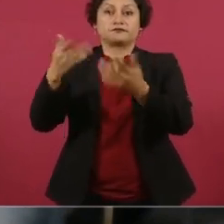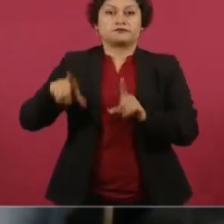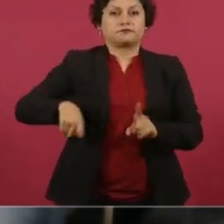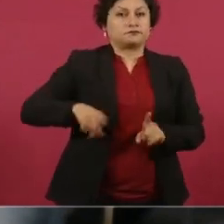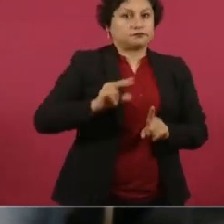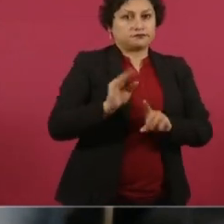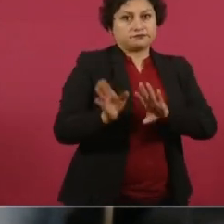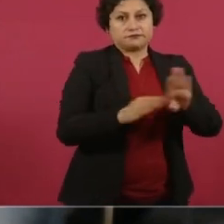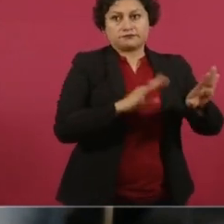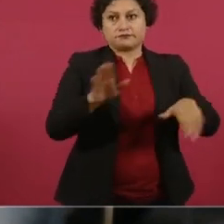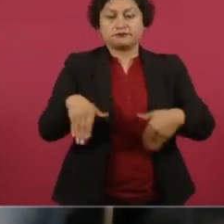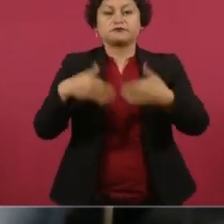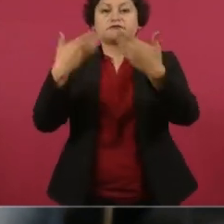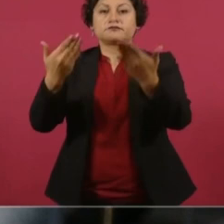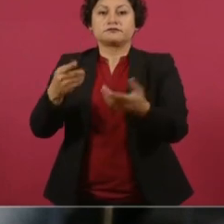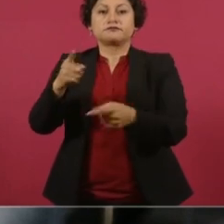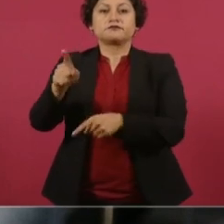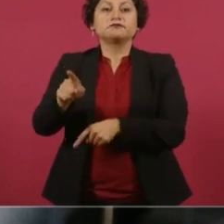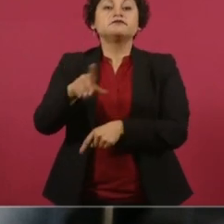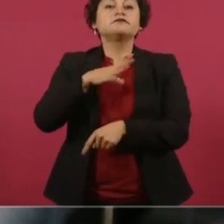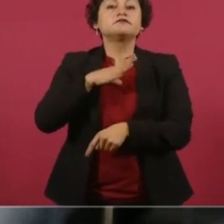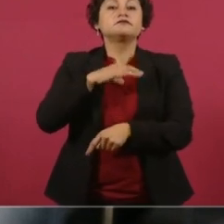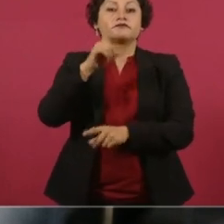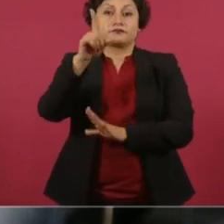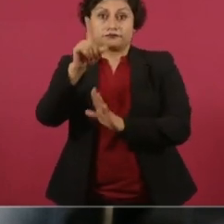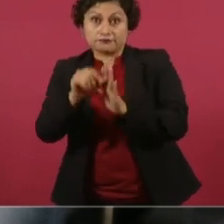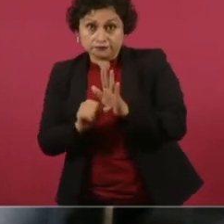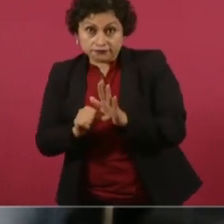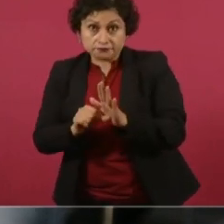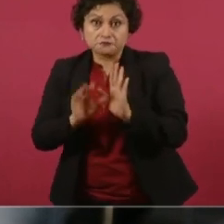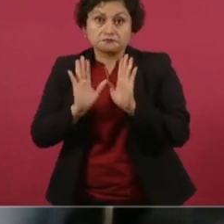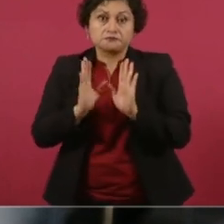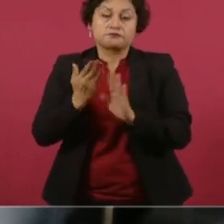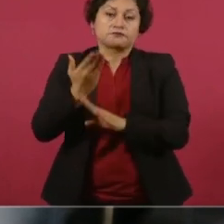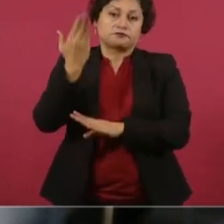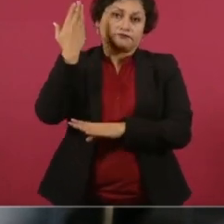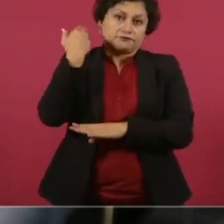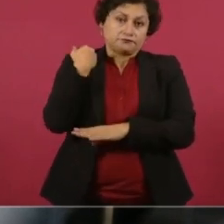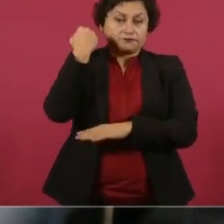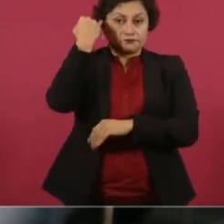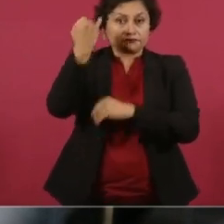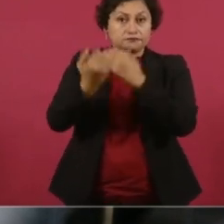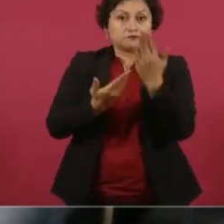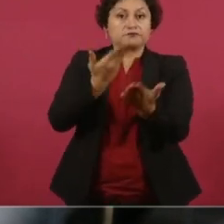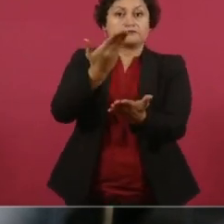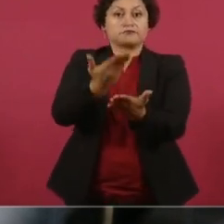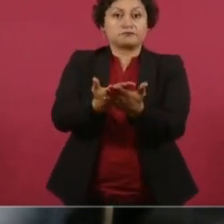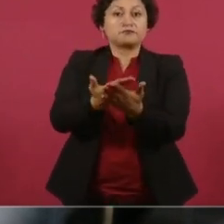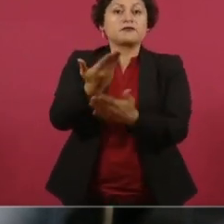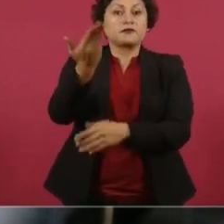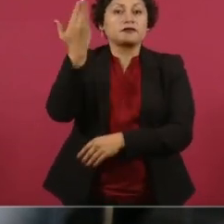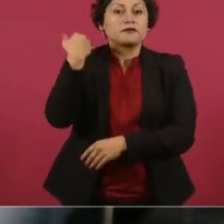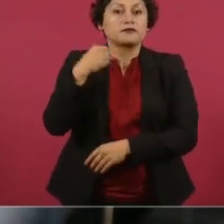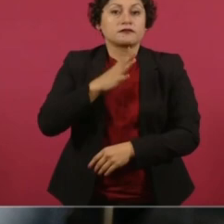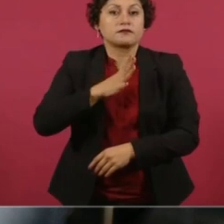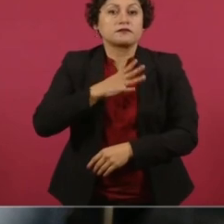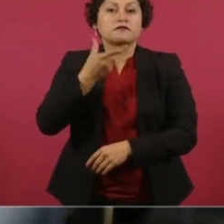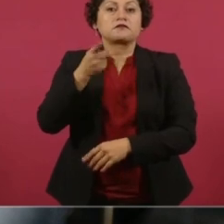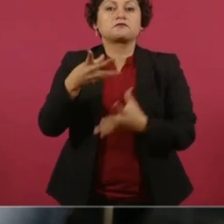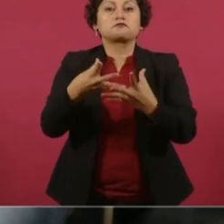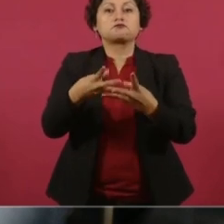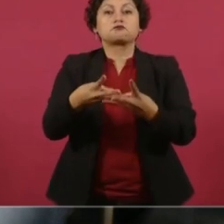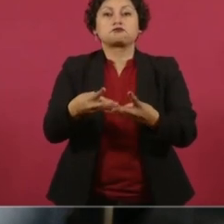se vino manejando en el 2023, fue una iniciativa de reforma que de alguna manera perdió fuerza, pero